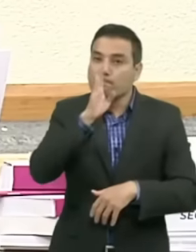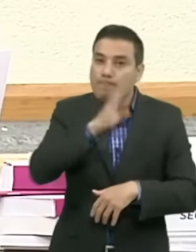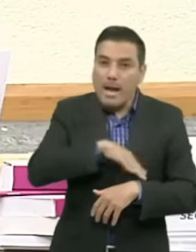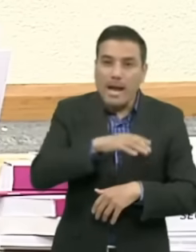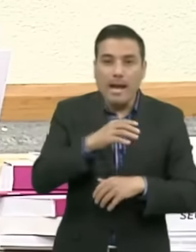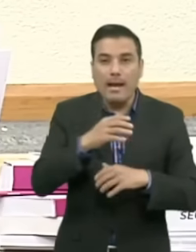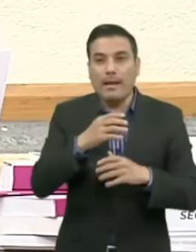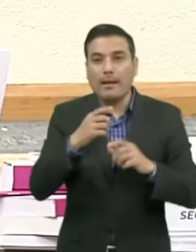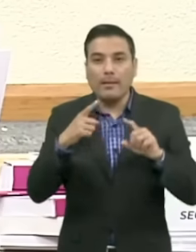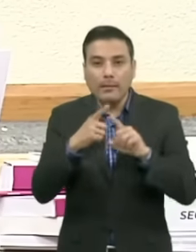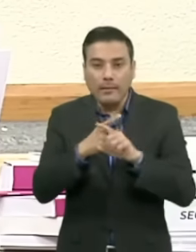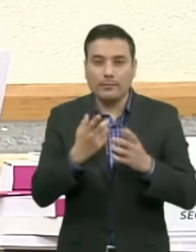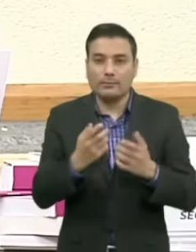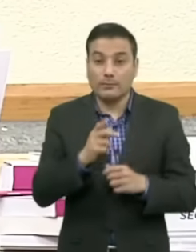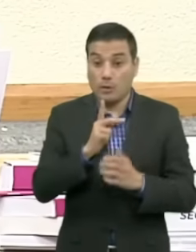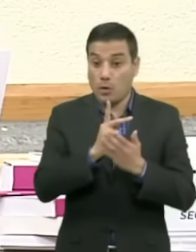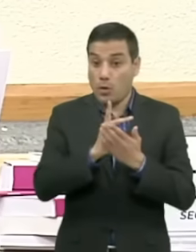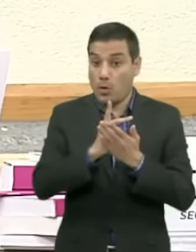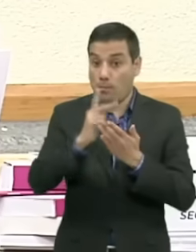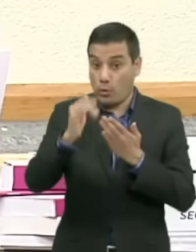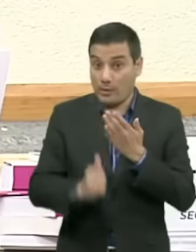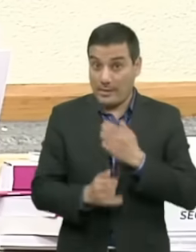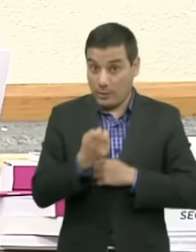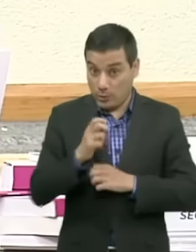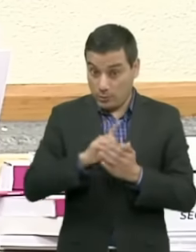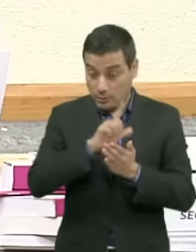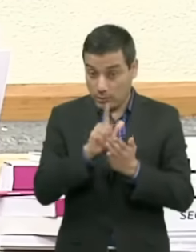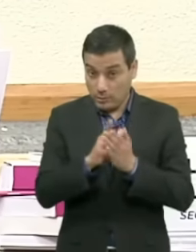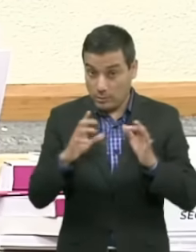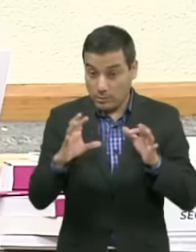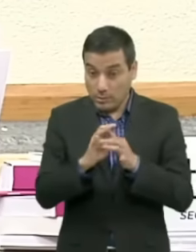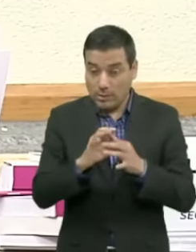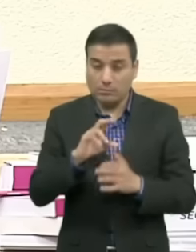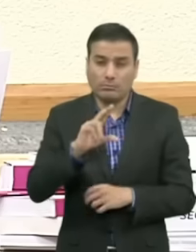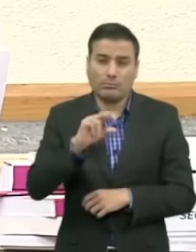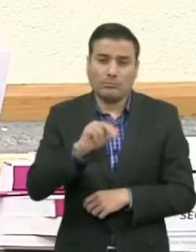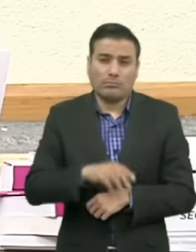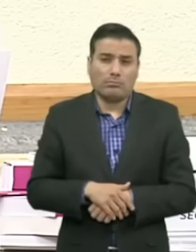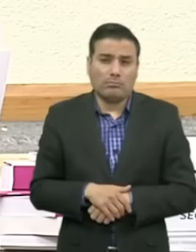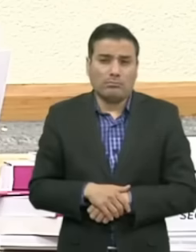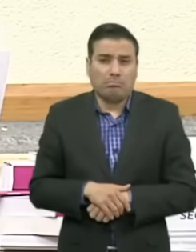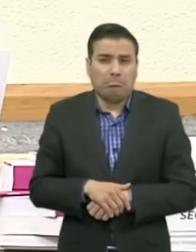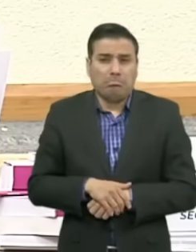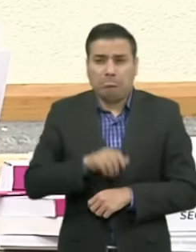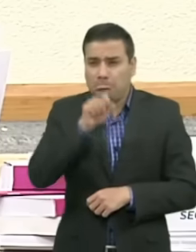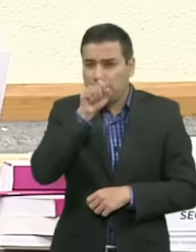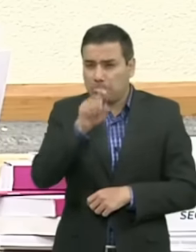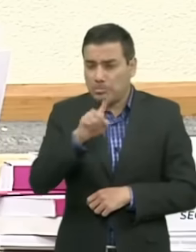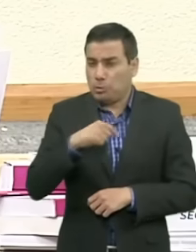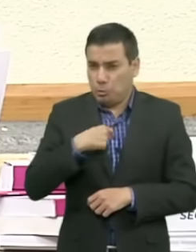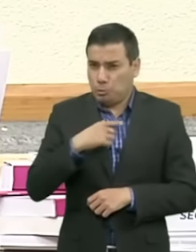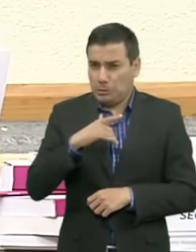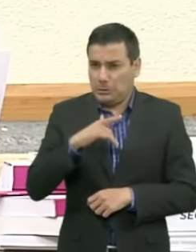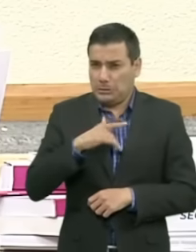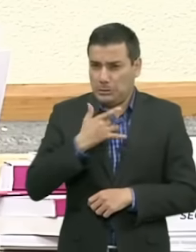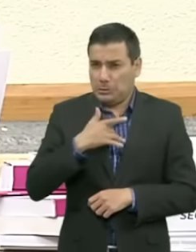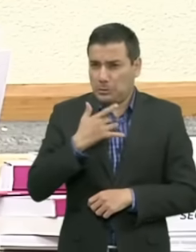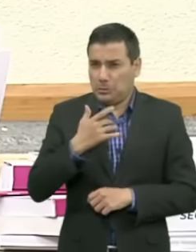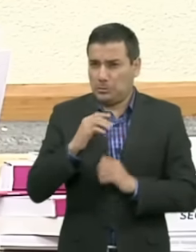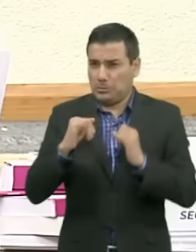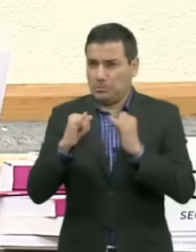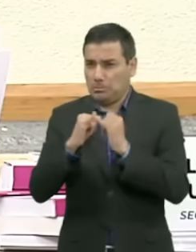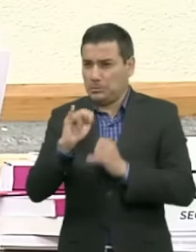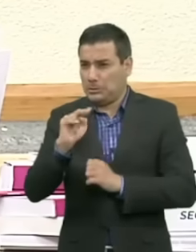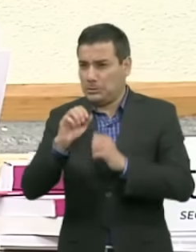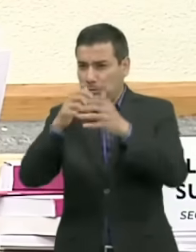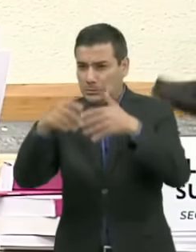proyecto, tampoco comparto que esté atentando contra el diseño constitucional, pero lo que menos